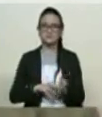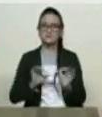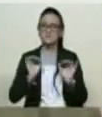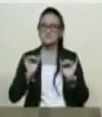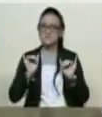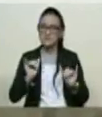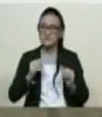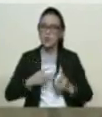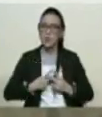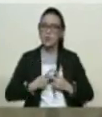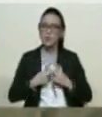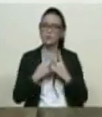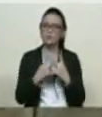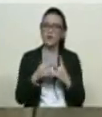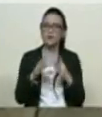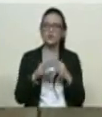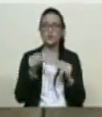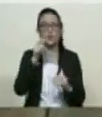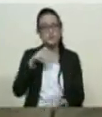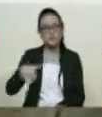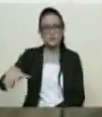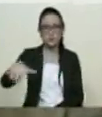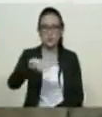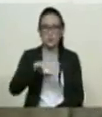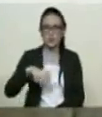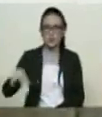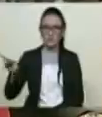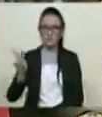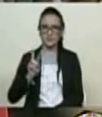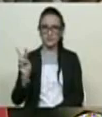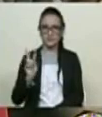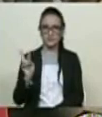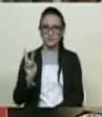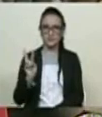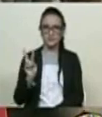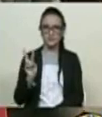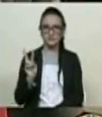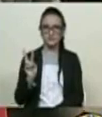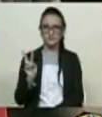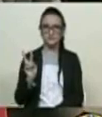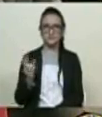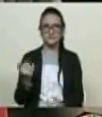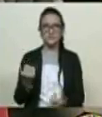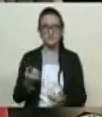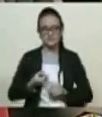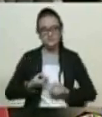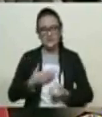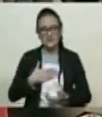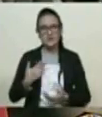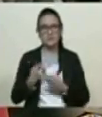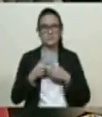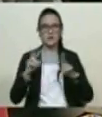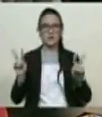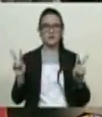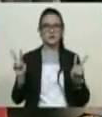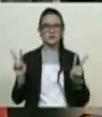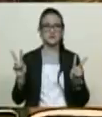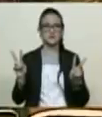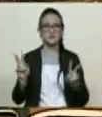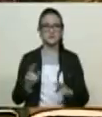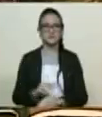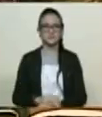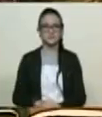voluntad del pueblo venezolano y, como siempre, a este deseo de paz. Y nos